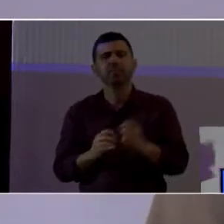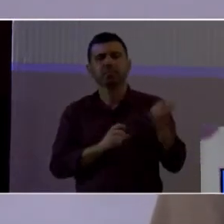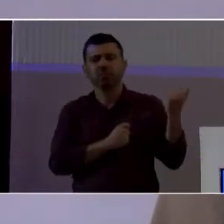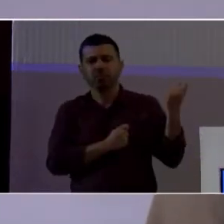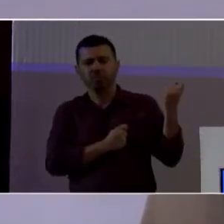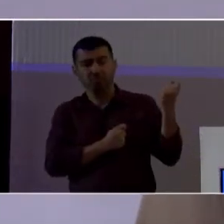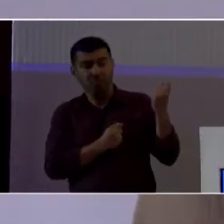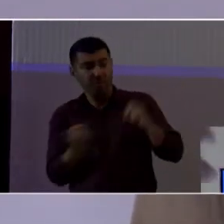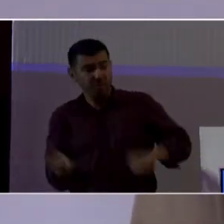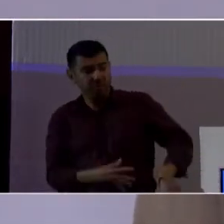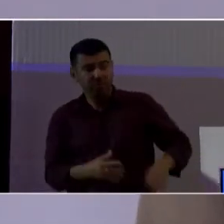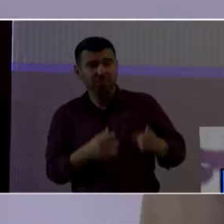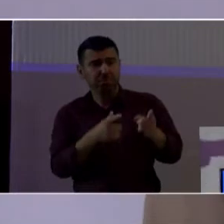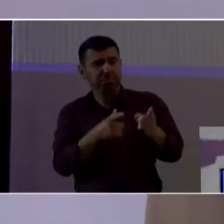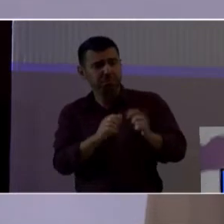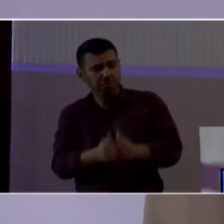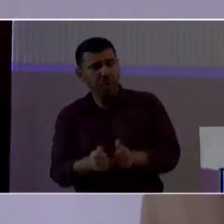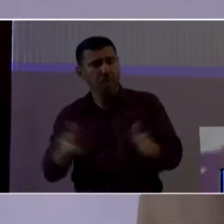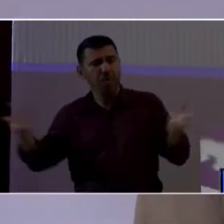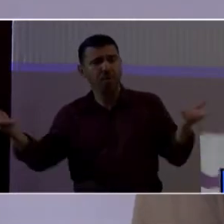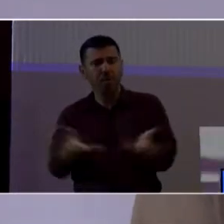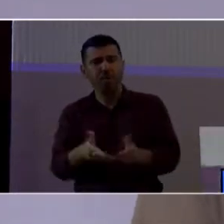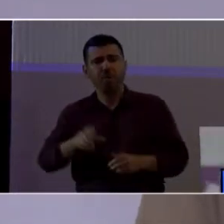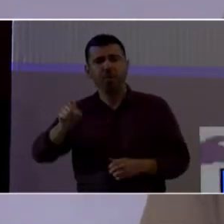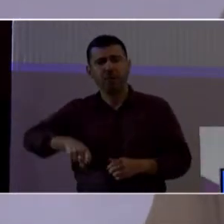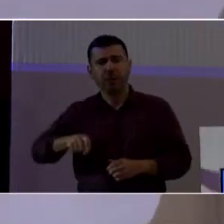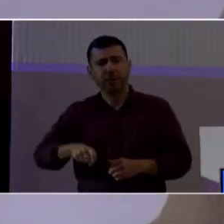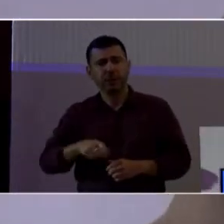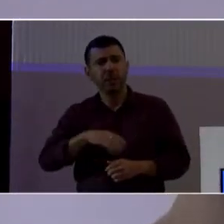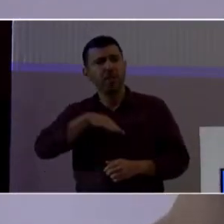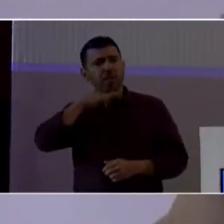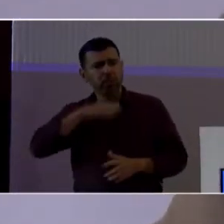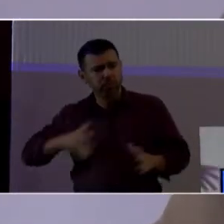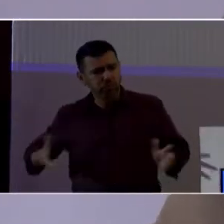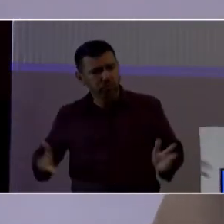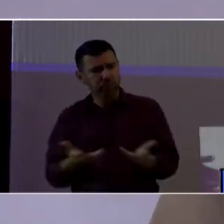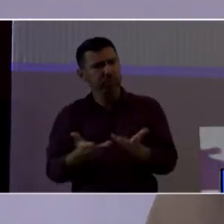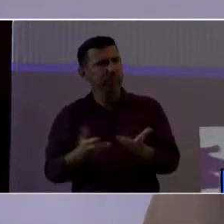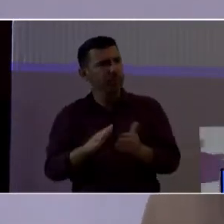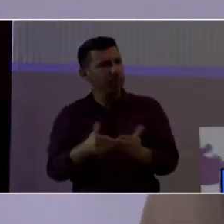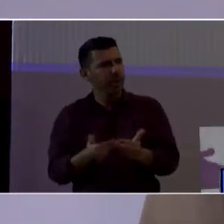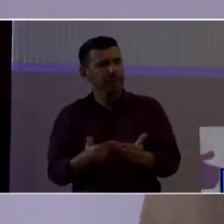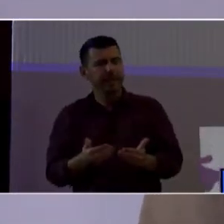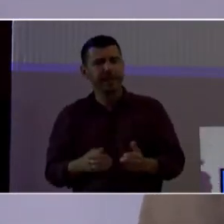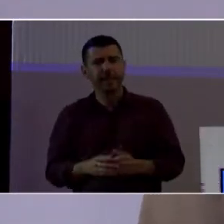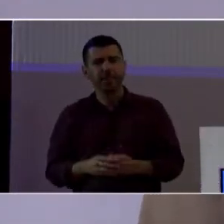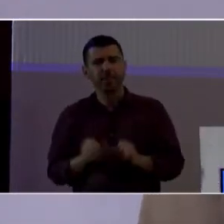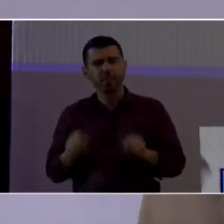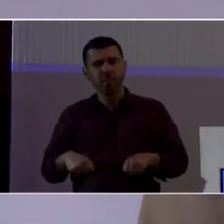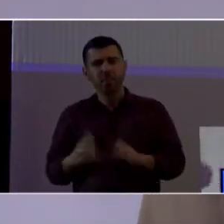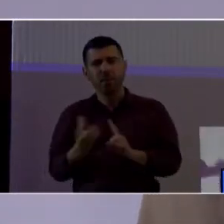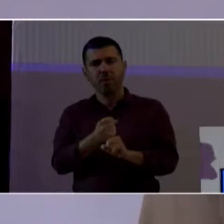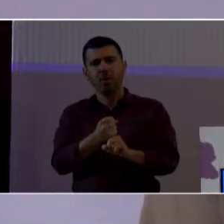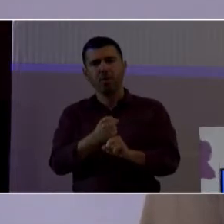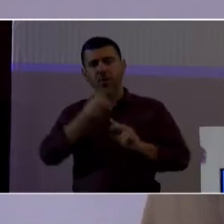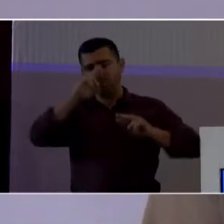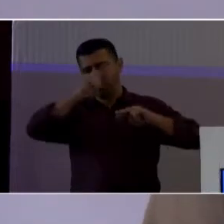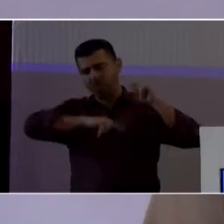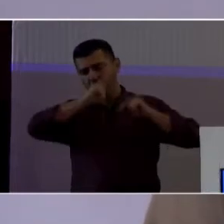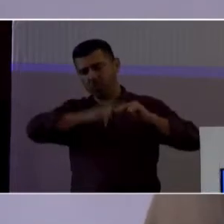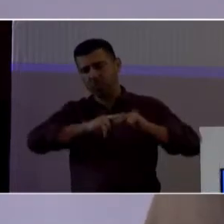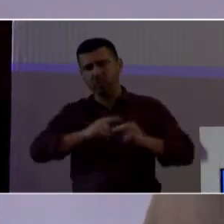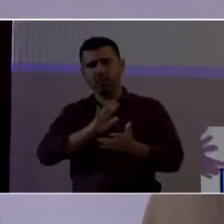poder suplir esas necesidades en materia de vinculación efectiva para poder lograr esa construcción de la